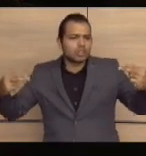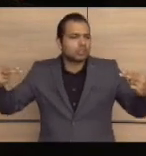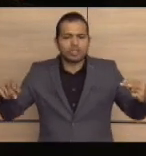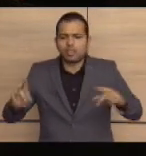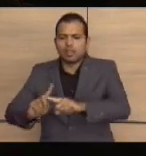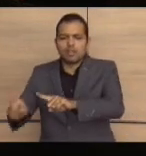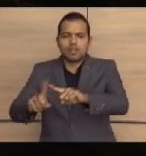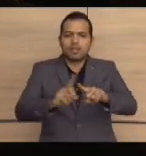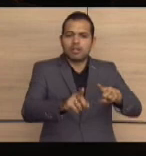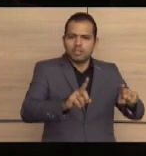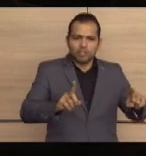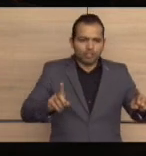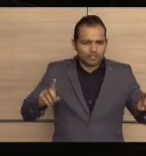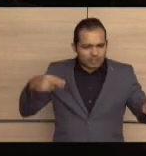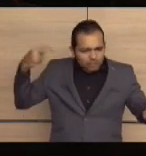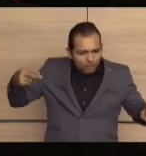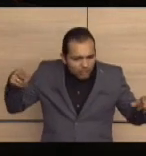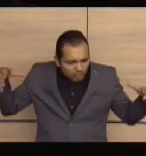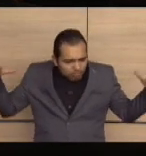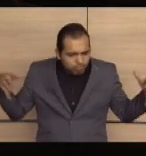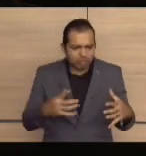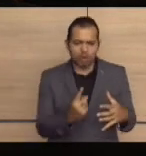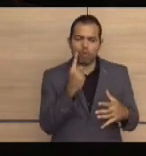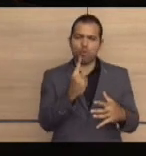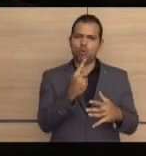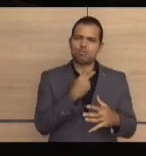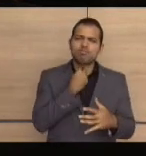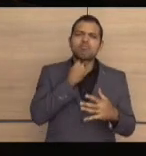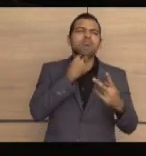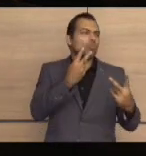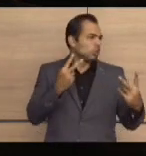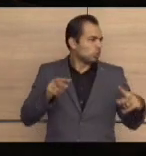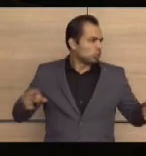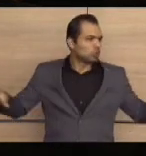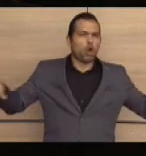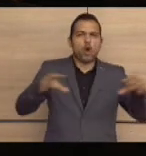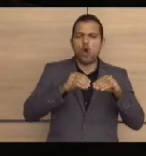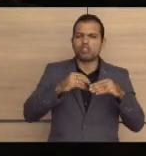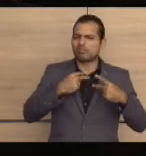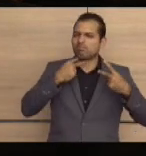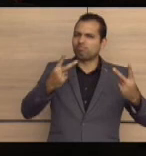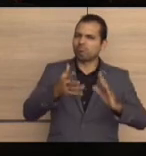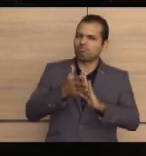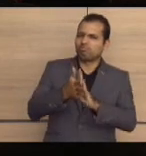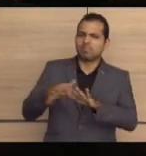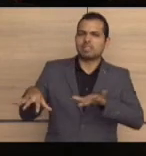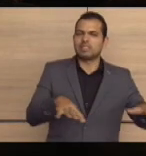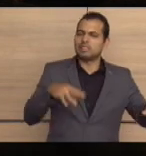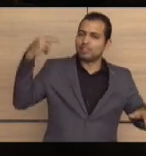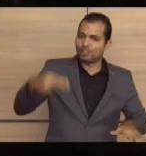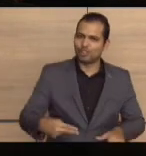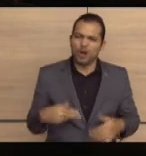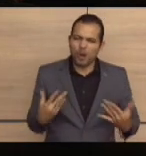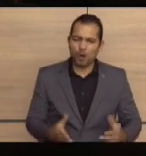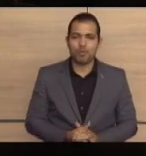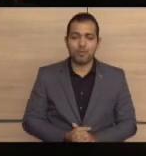los encuentros que hicimos ayer. Y eso avanza, profes, hacia un ejercicio que es fundamental y que ayer nos valoraban mucho,